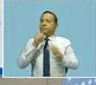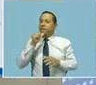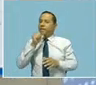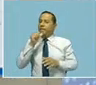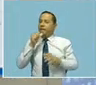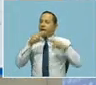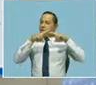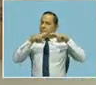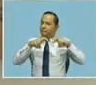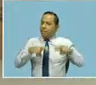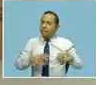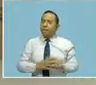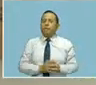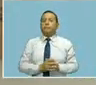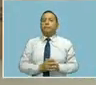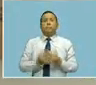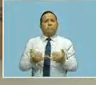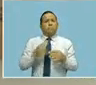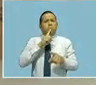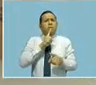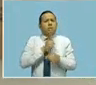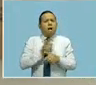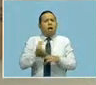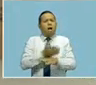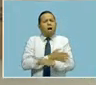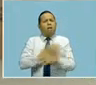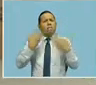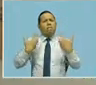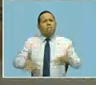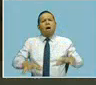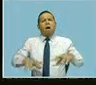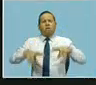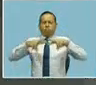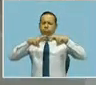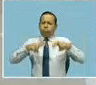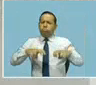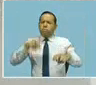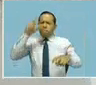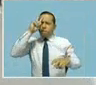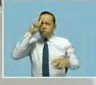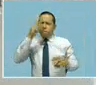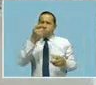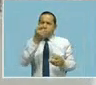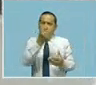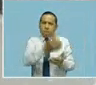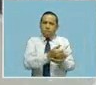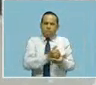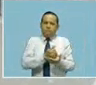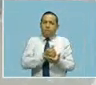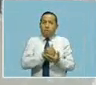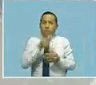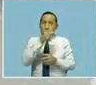compra fraudulenta, en la que se habría incurrido en el delito de peculado, penado